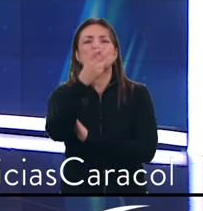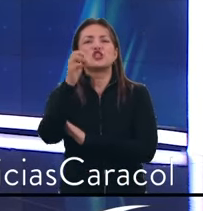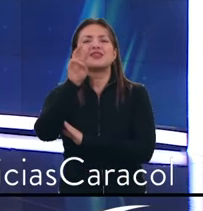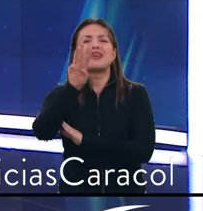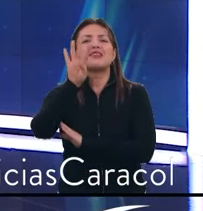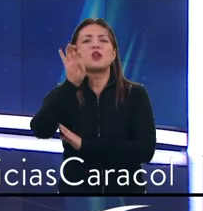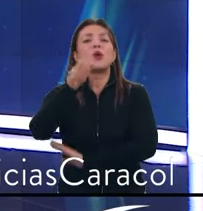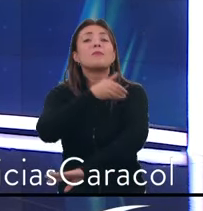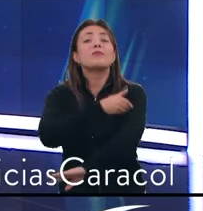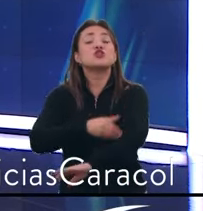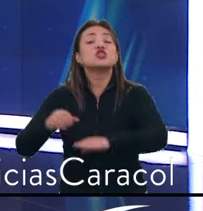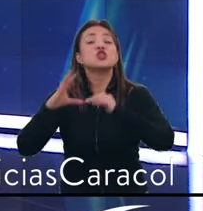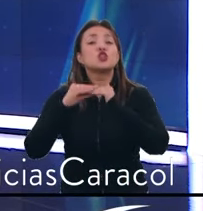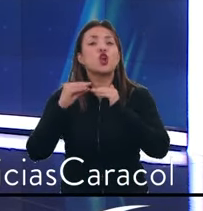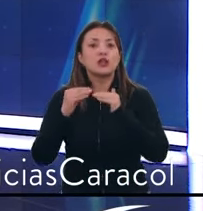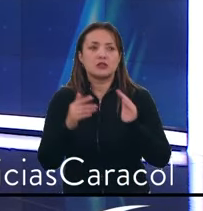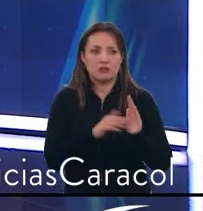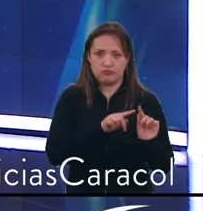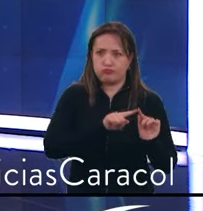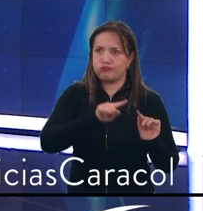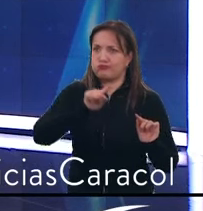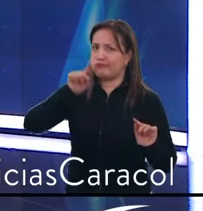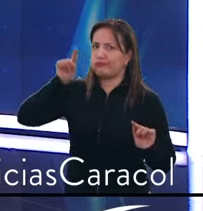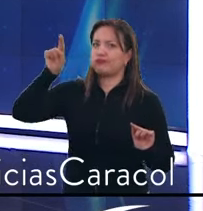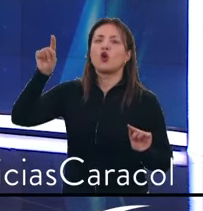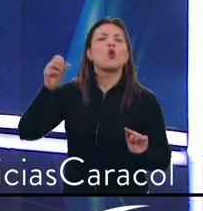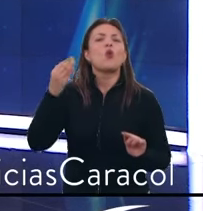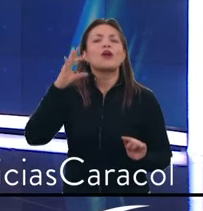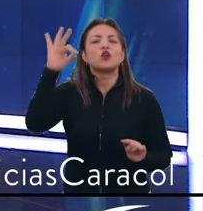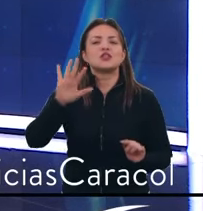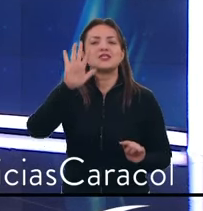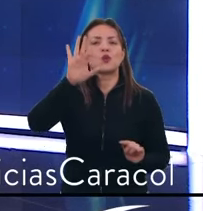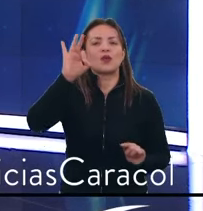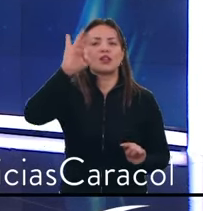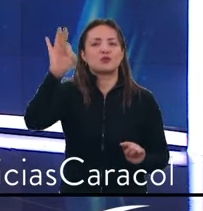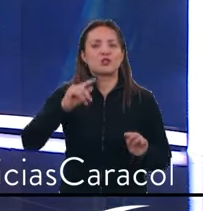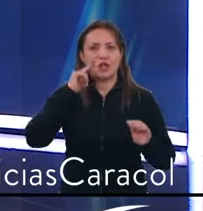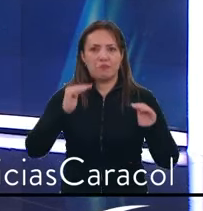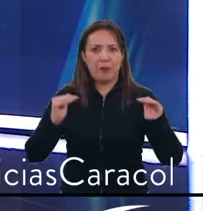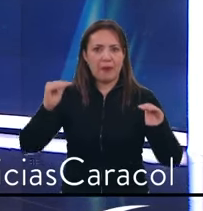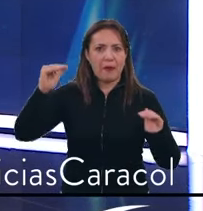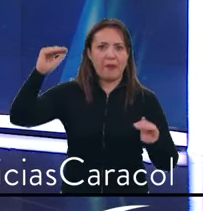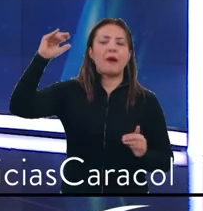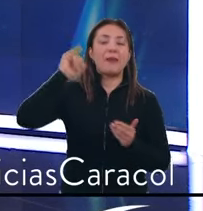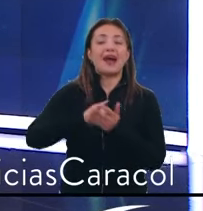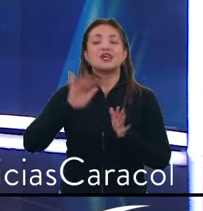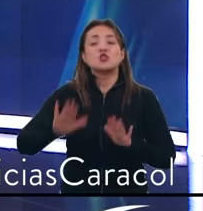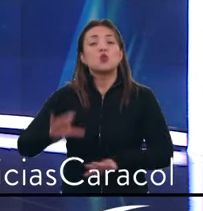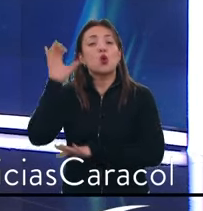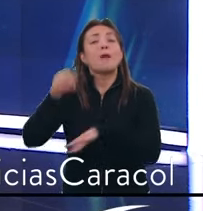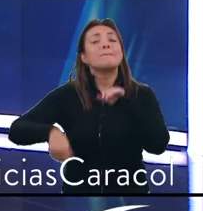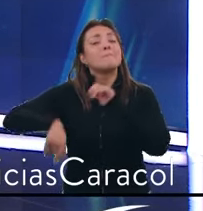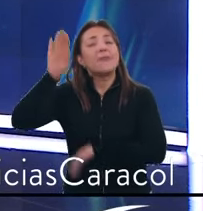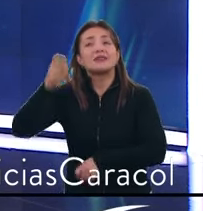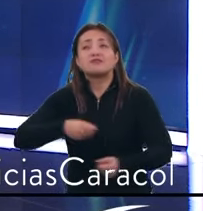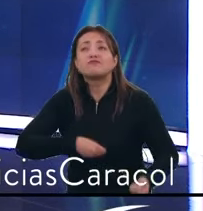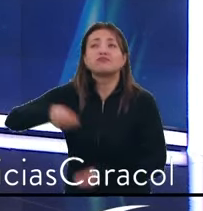de dólares, o sea que un crecimiento de nada más y nada menos que del 53%. Los productos colombianos que más se envían ahora en